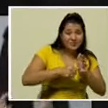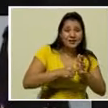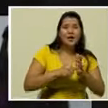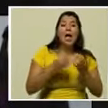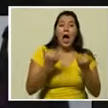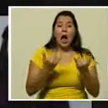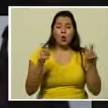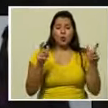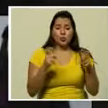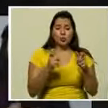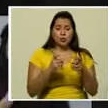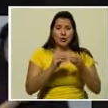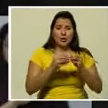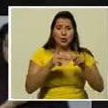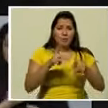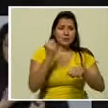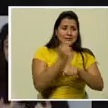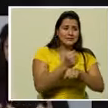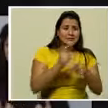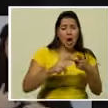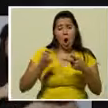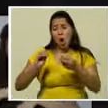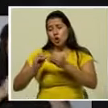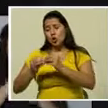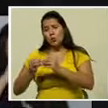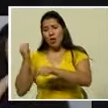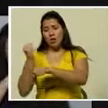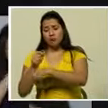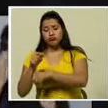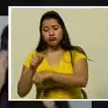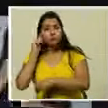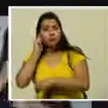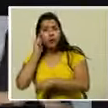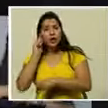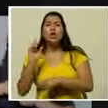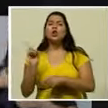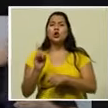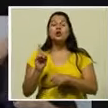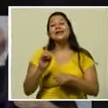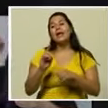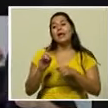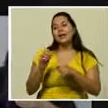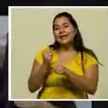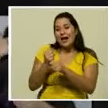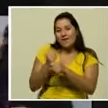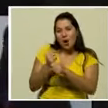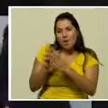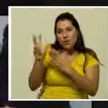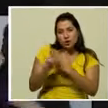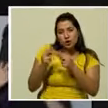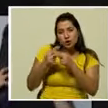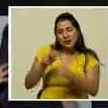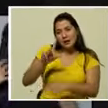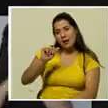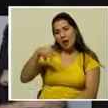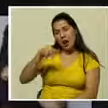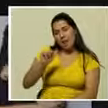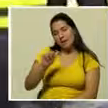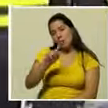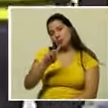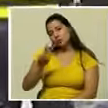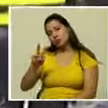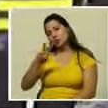femicidios, los operativos Lapa en Cruzitas, los actuales operativos en las fronteras, los decomisos de drogas y el aumento salarial a los